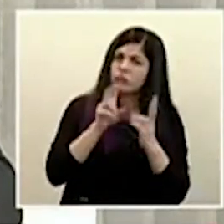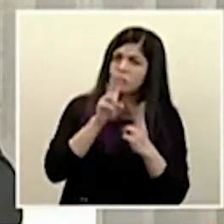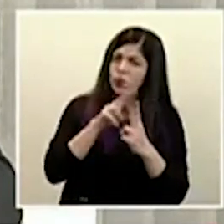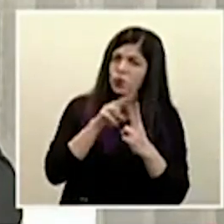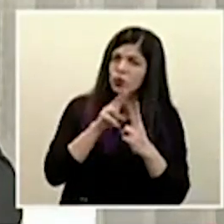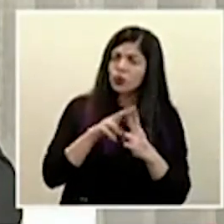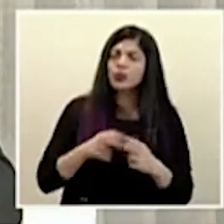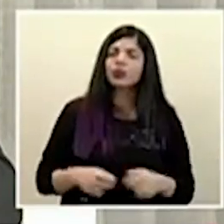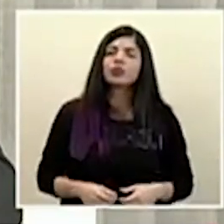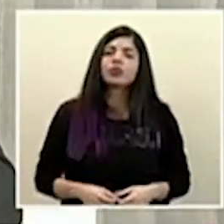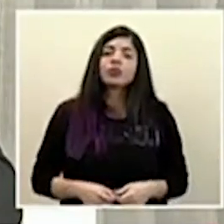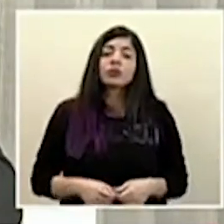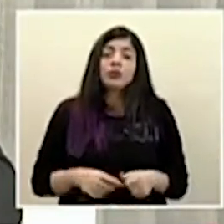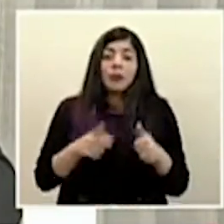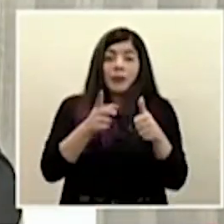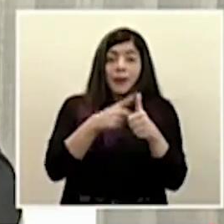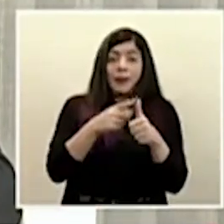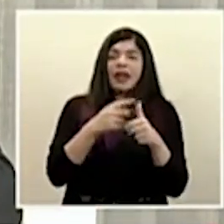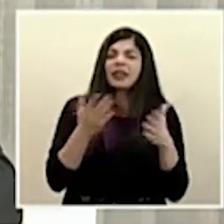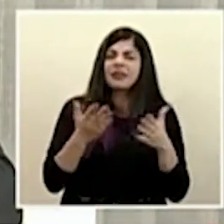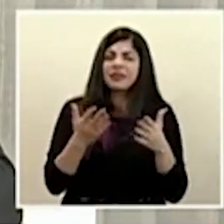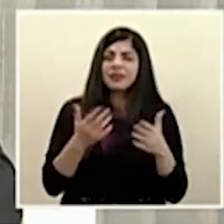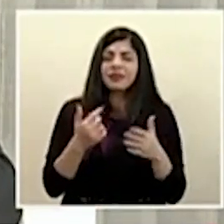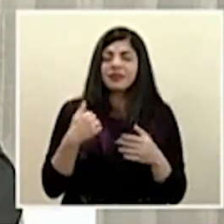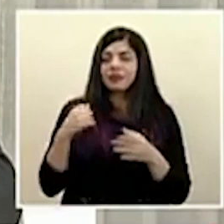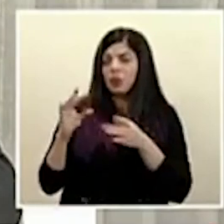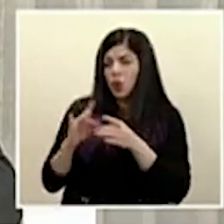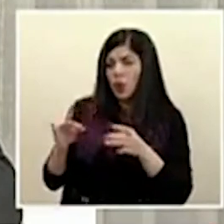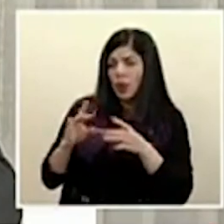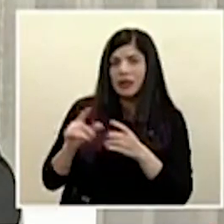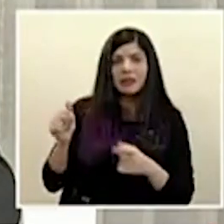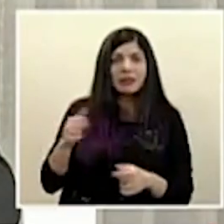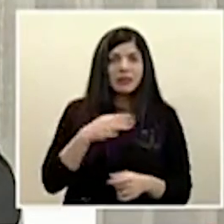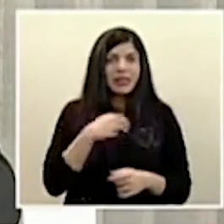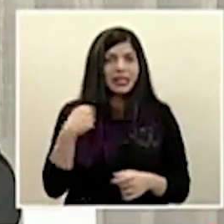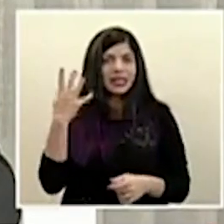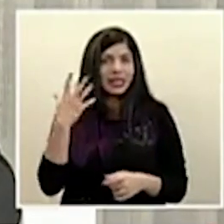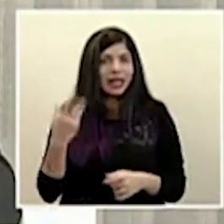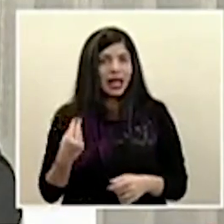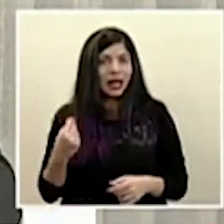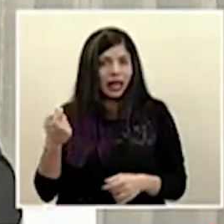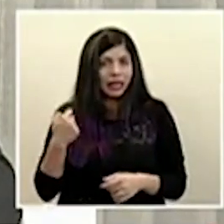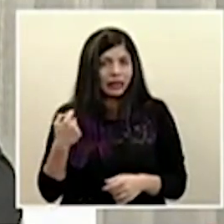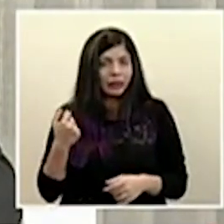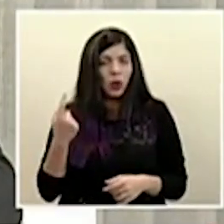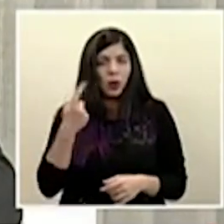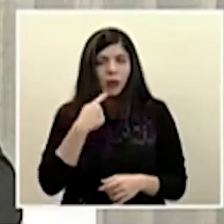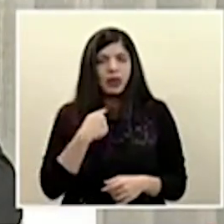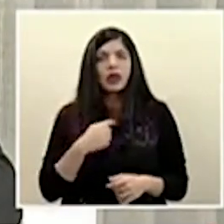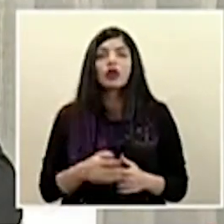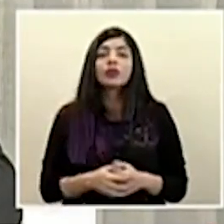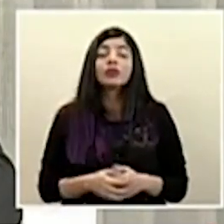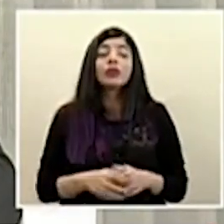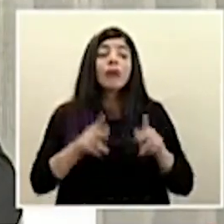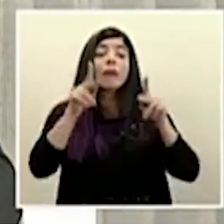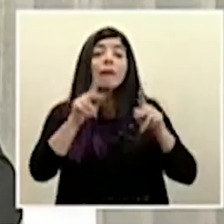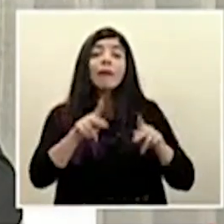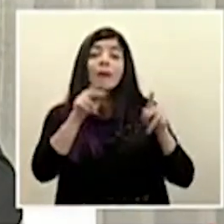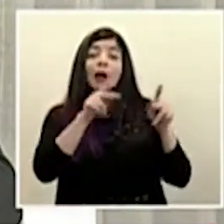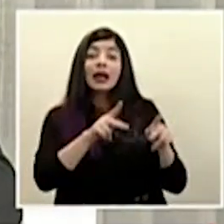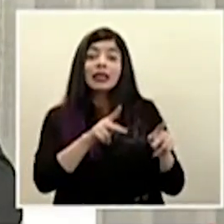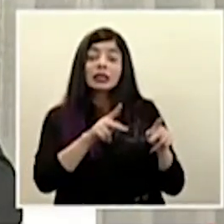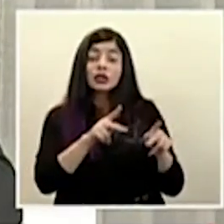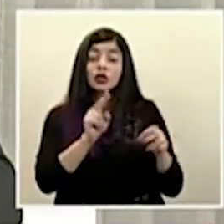cosas. Una, me lo comentaba la ministra Dinarte hace poco, de las personas que están